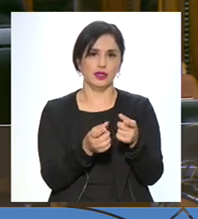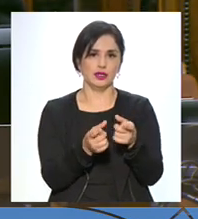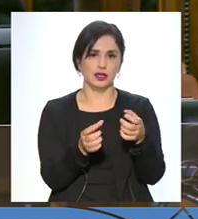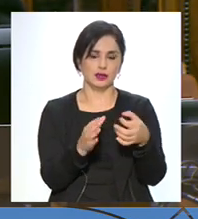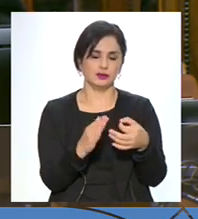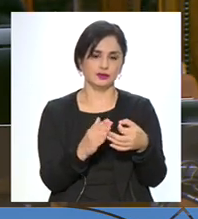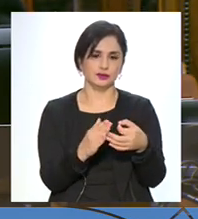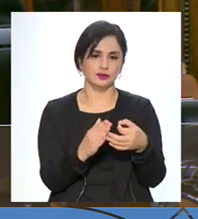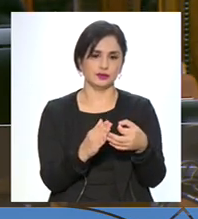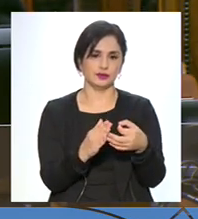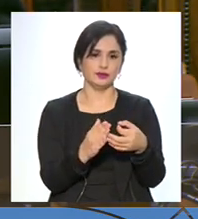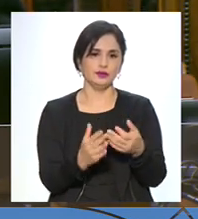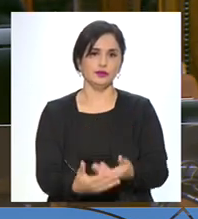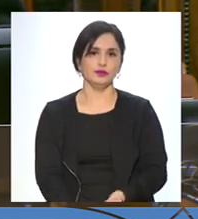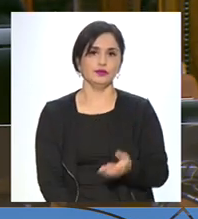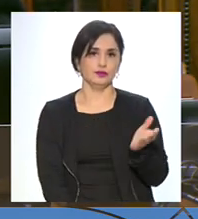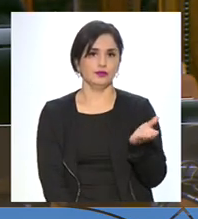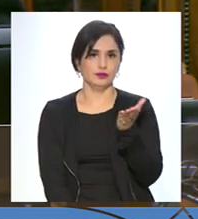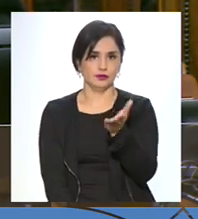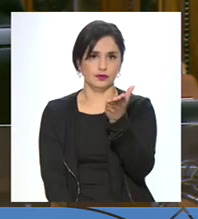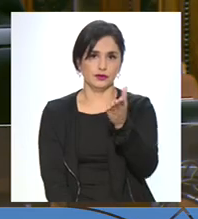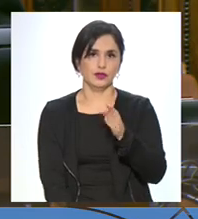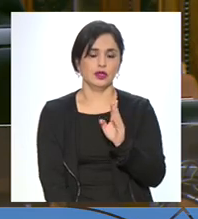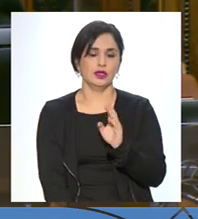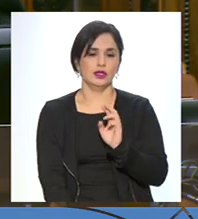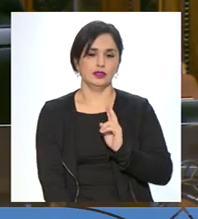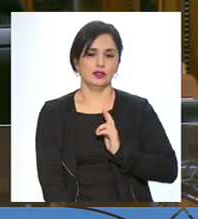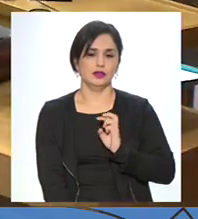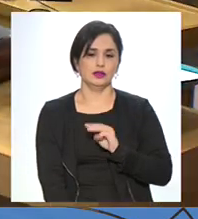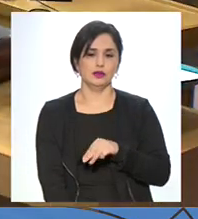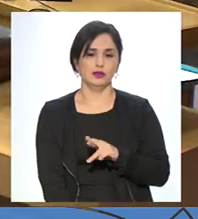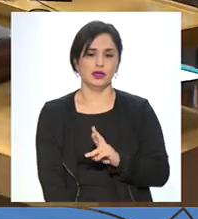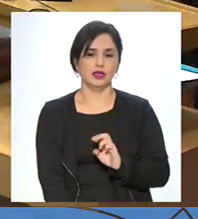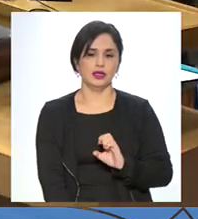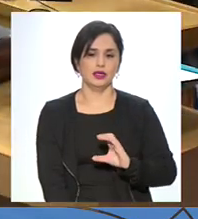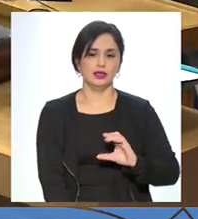que, sin más, le damos la palabra a don Mario Marcel.